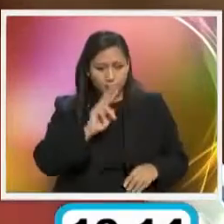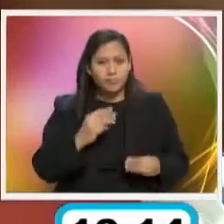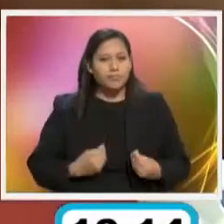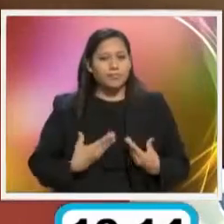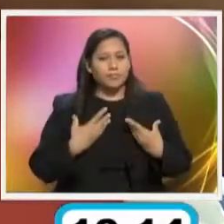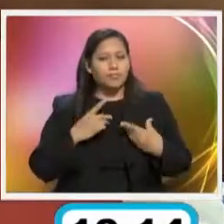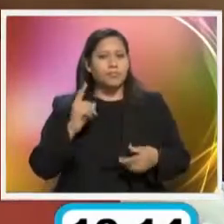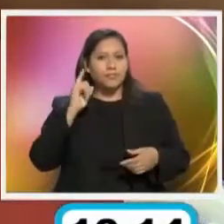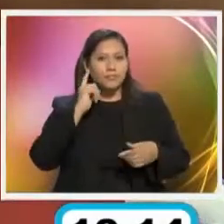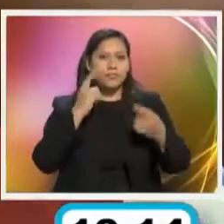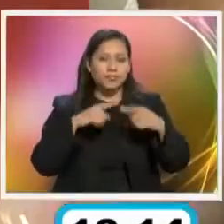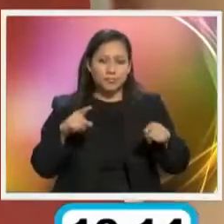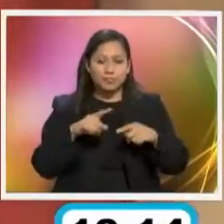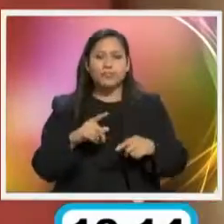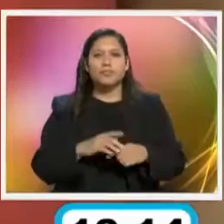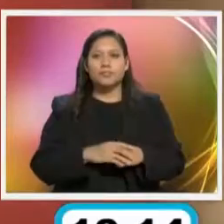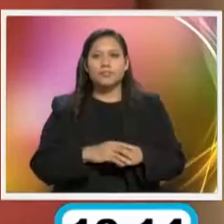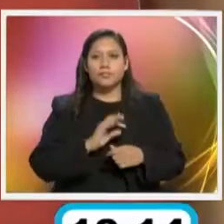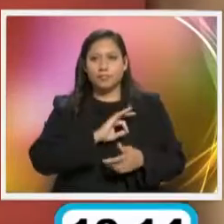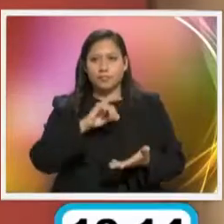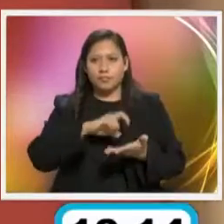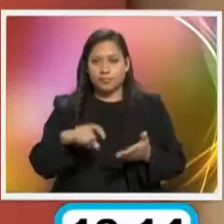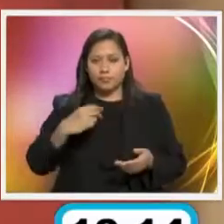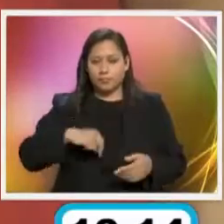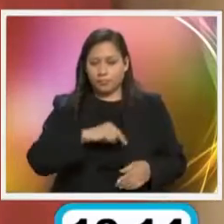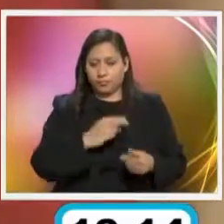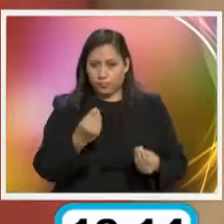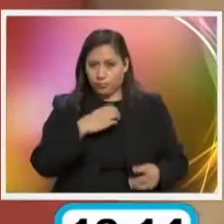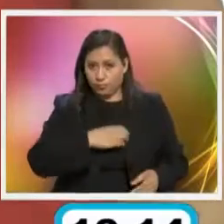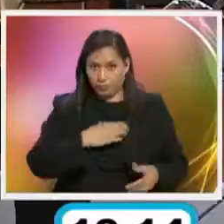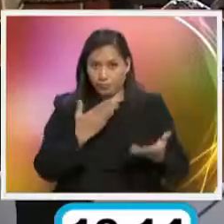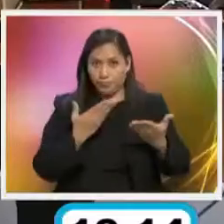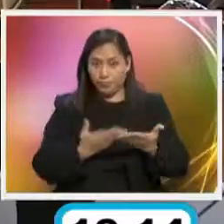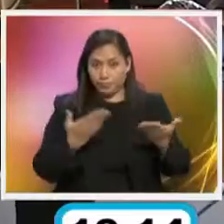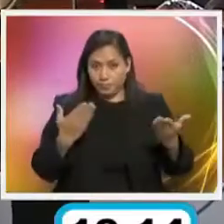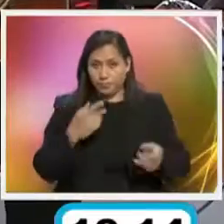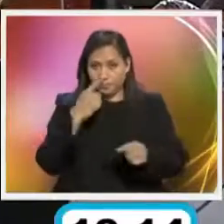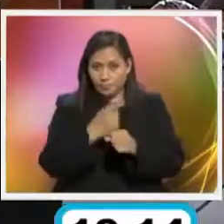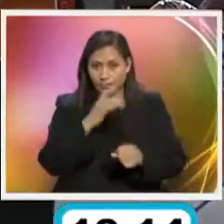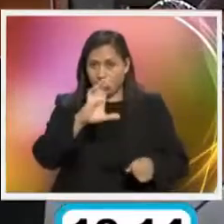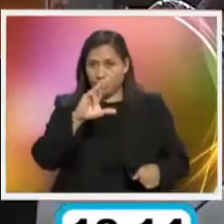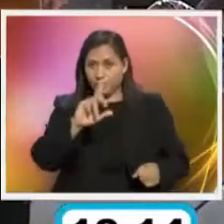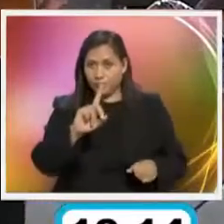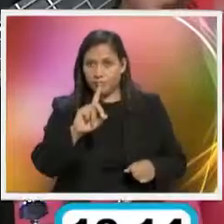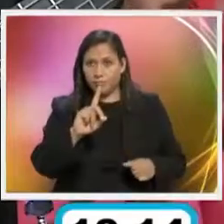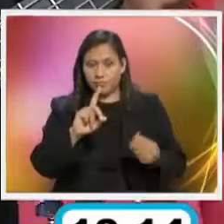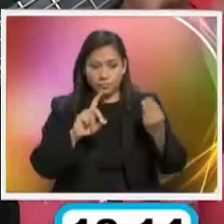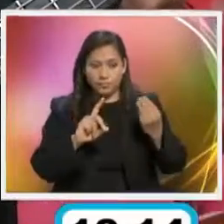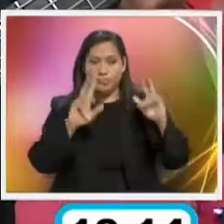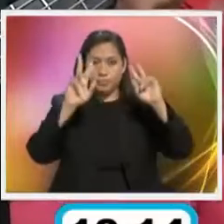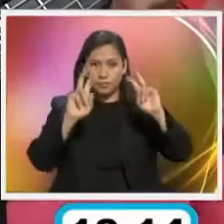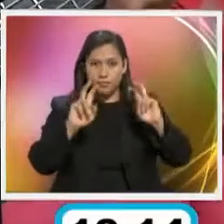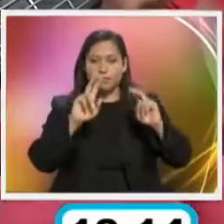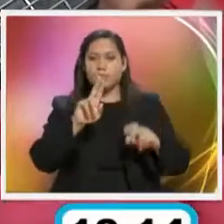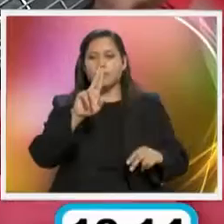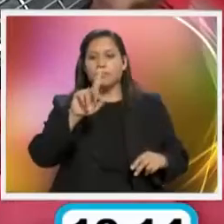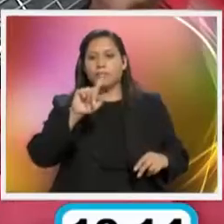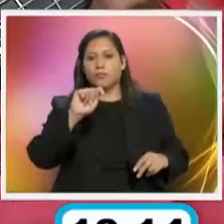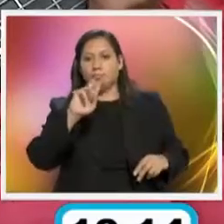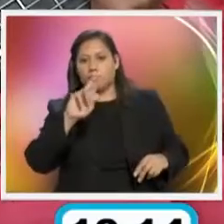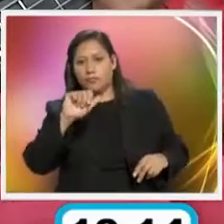está al alcance de ellos. Platíquenme. Sí, bueno, estamos muy contentos de presentarles nuestro primer disco, se llama Ultramar.